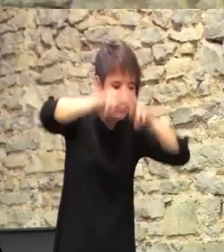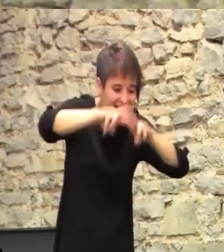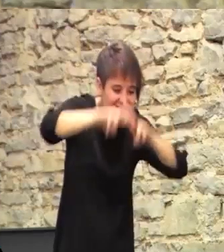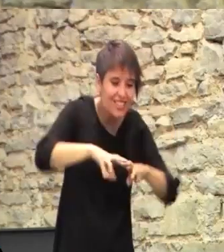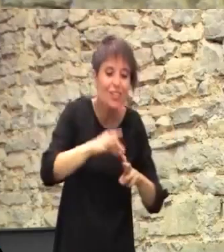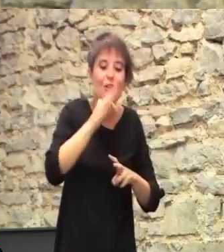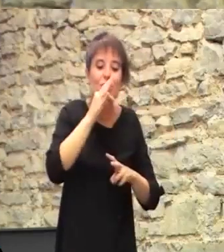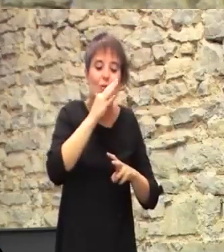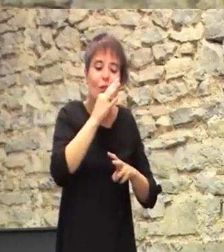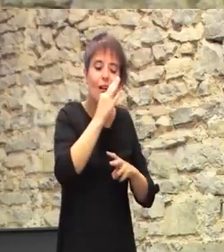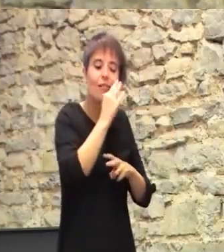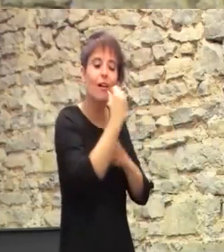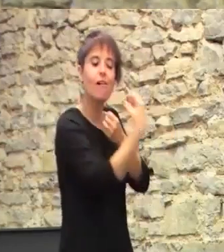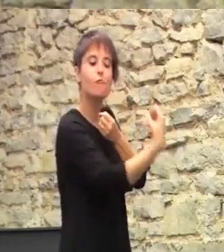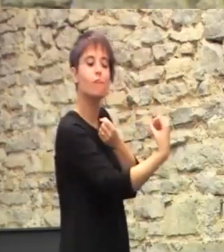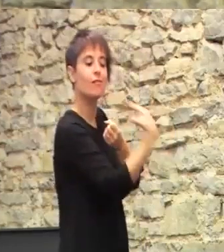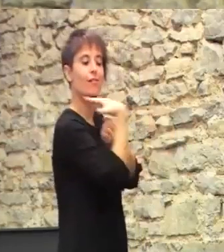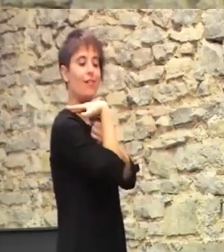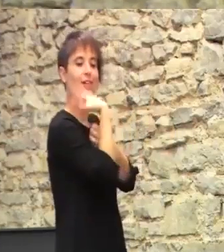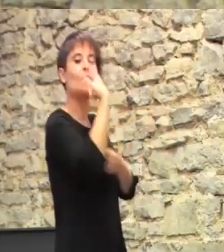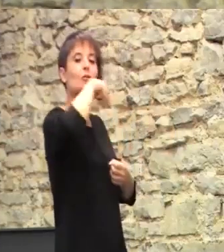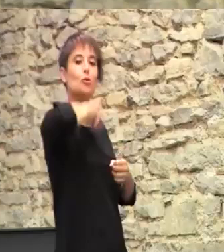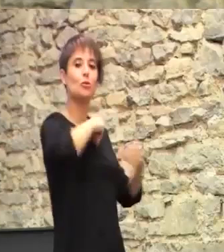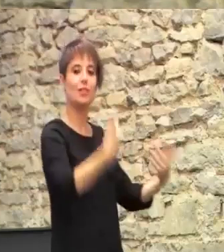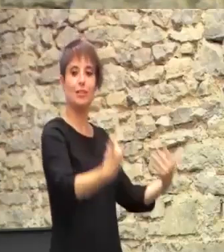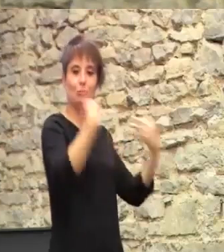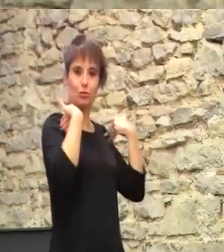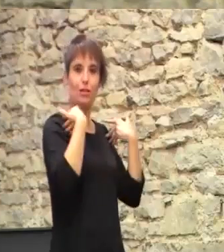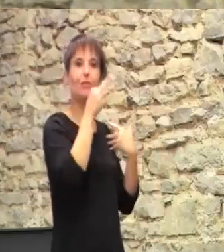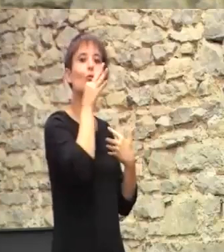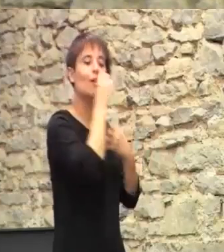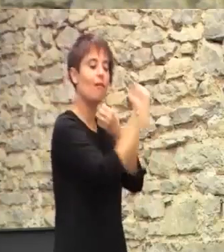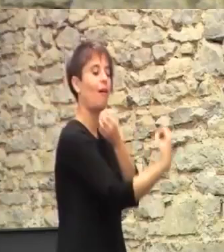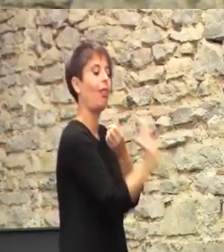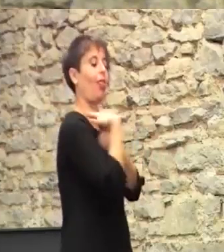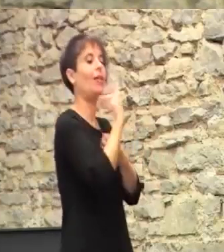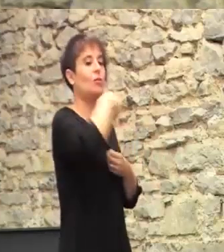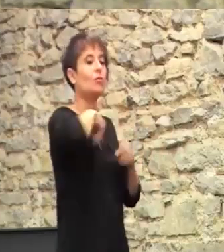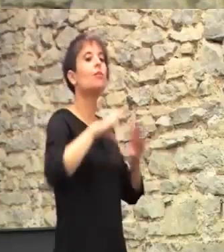se nos está filtrando el que nosotras somos las responsables de cuidar